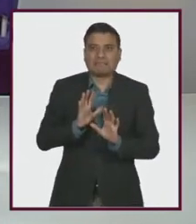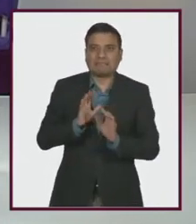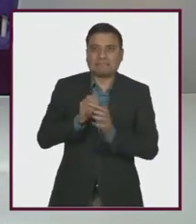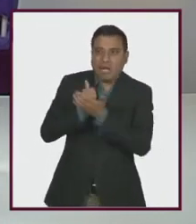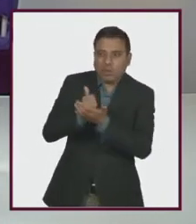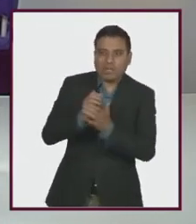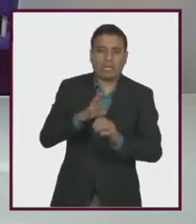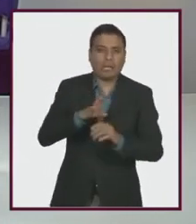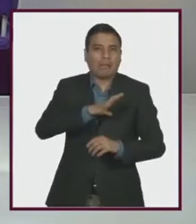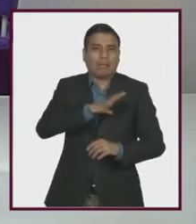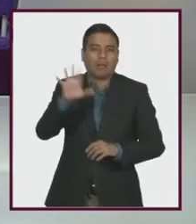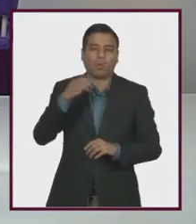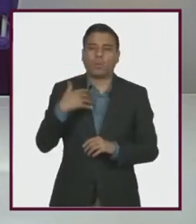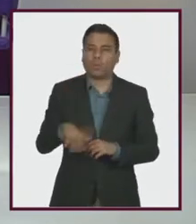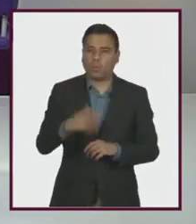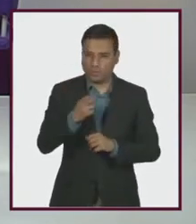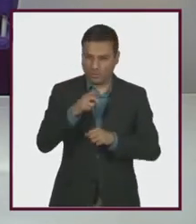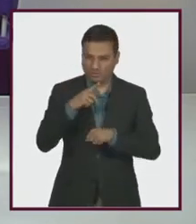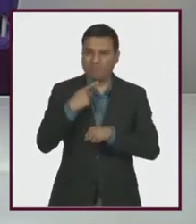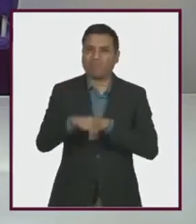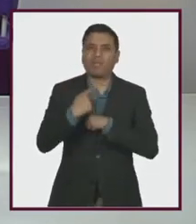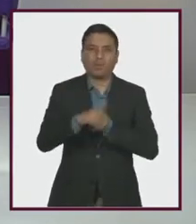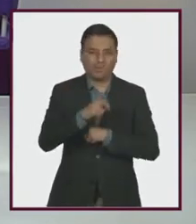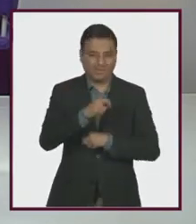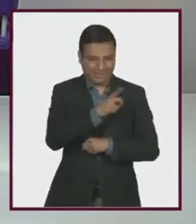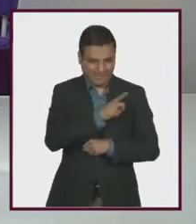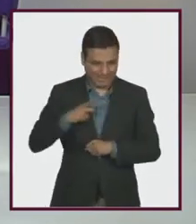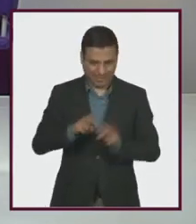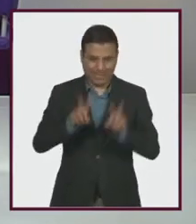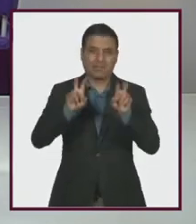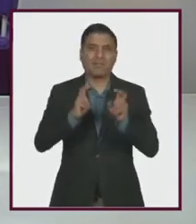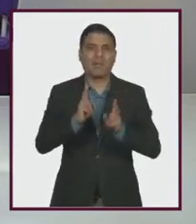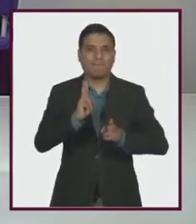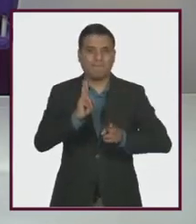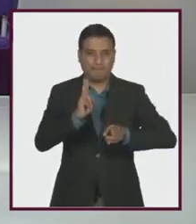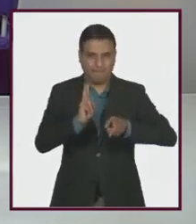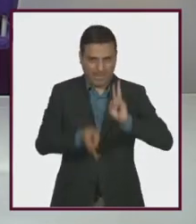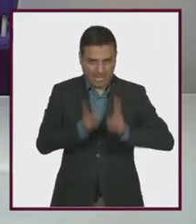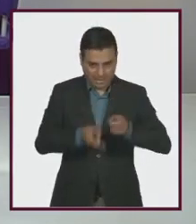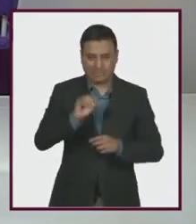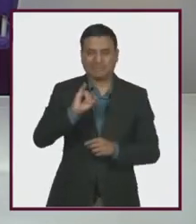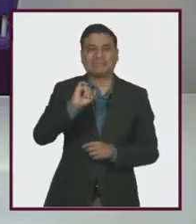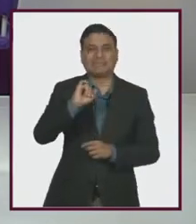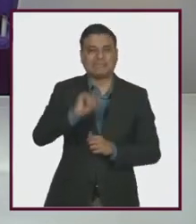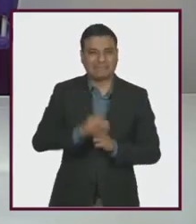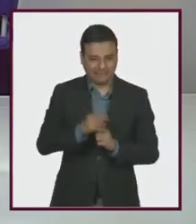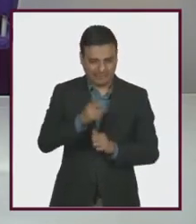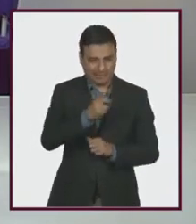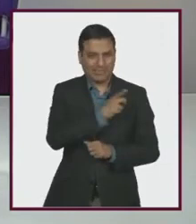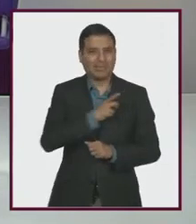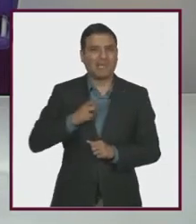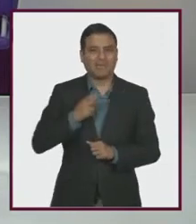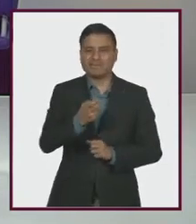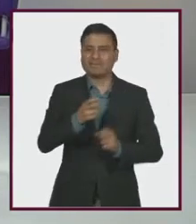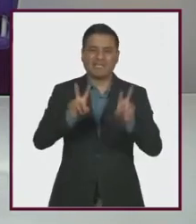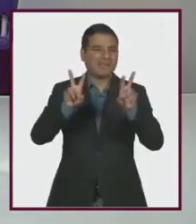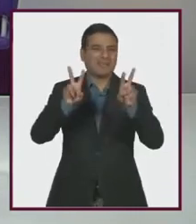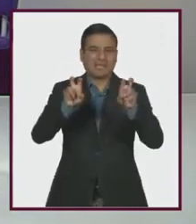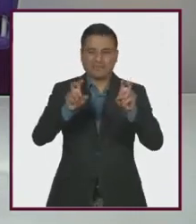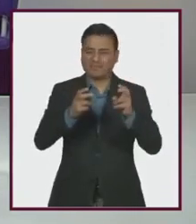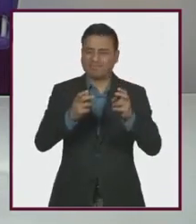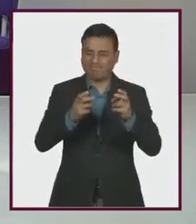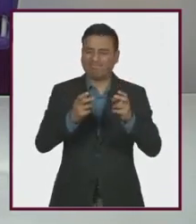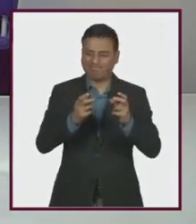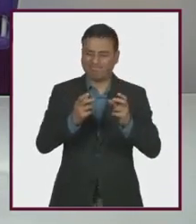de los riesgos más importantes. Por eso sí tenemos que hablar de estas situaciones, tenemos que empezar a dejar de criminalizar a las personas